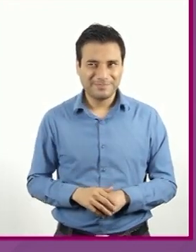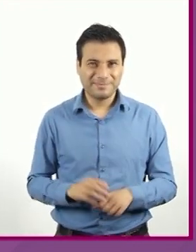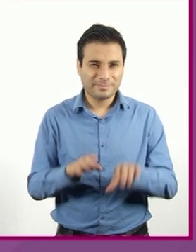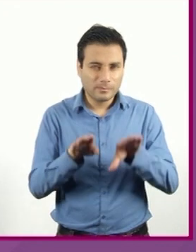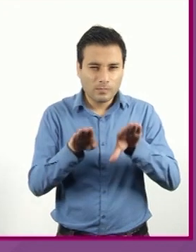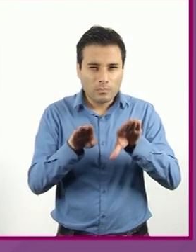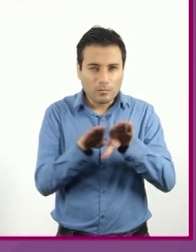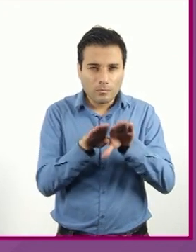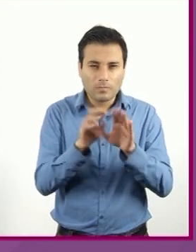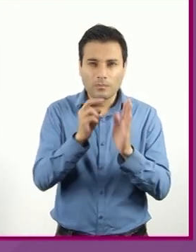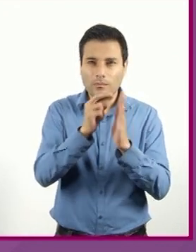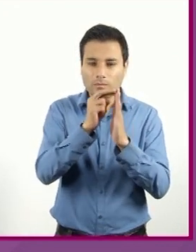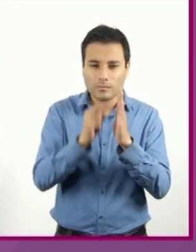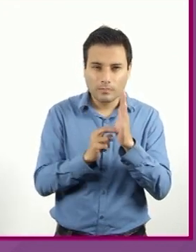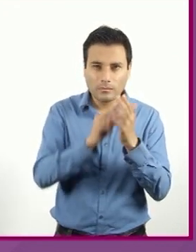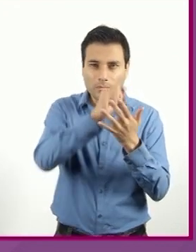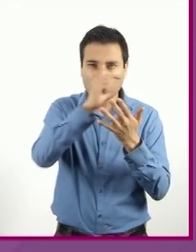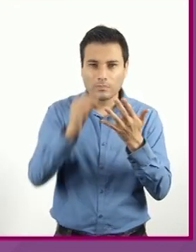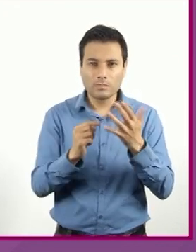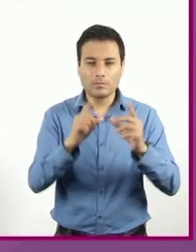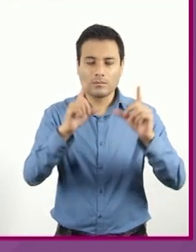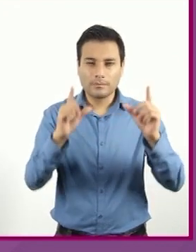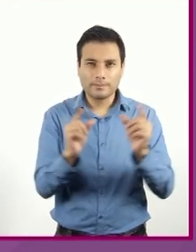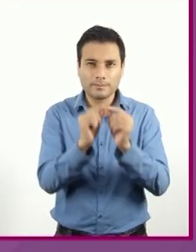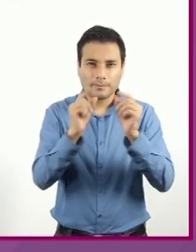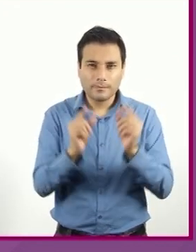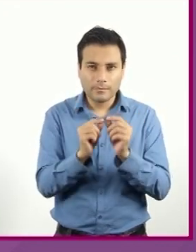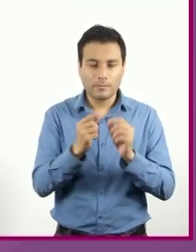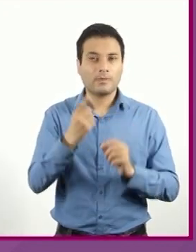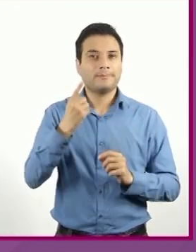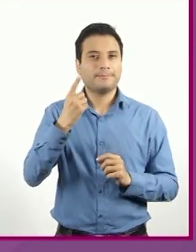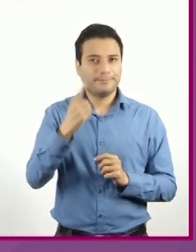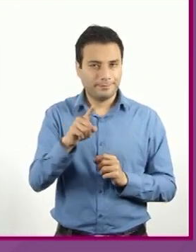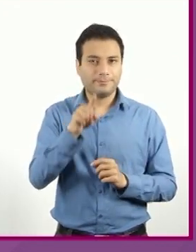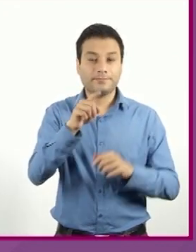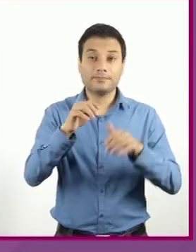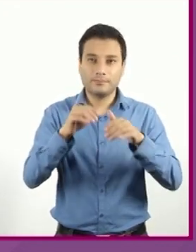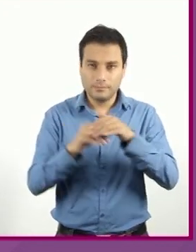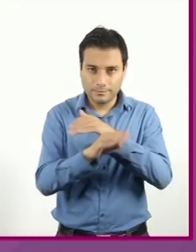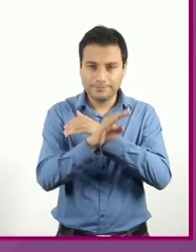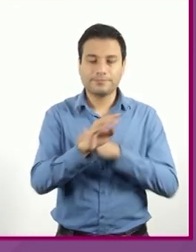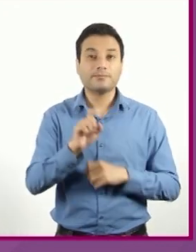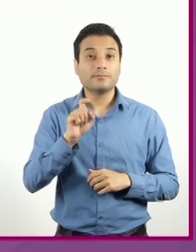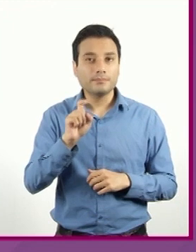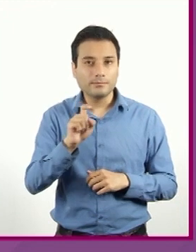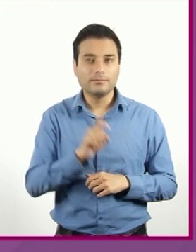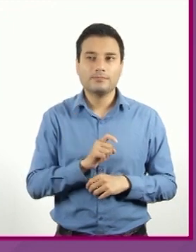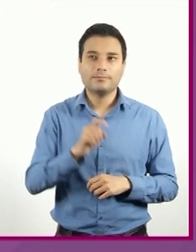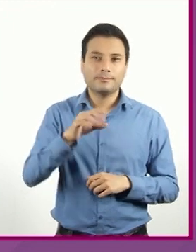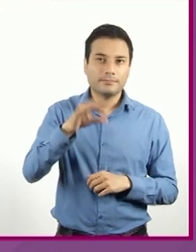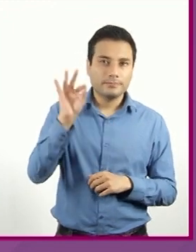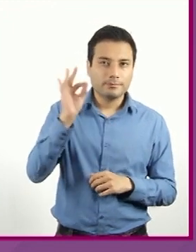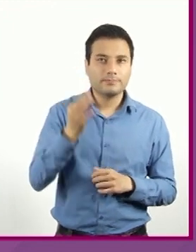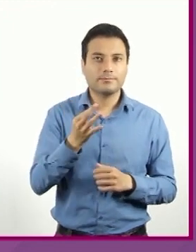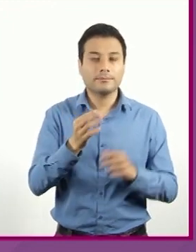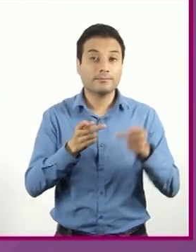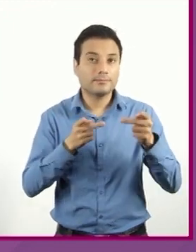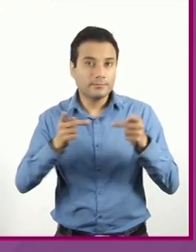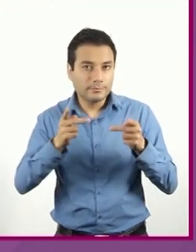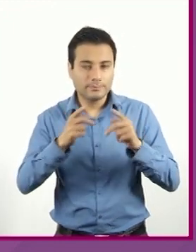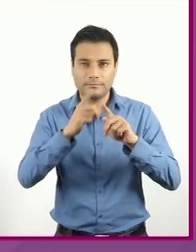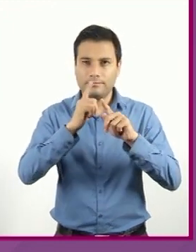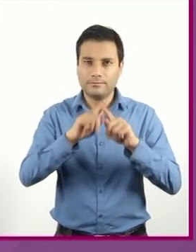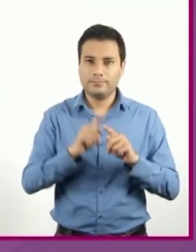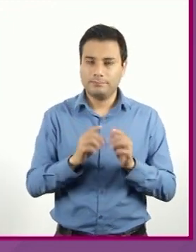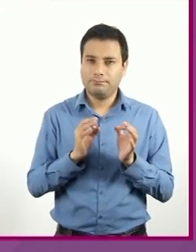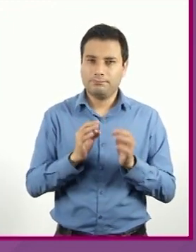en las instrucciones al emplear el modo imperativo. Visita, selecciona, pulsa, prepara.